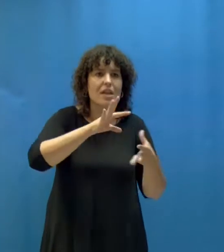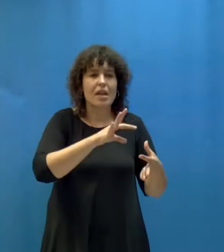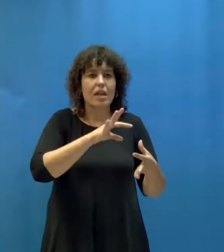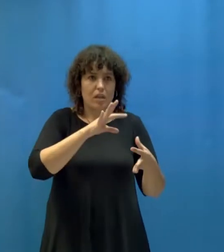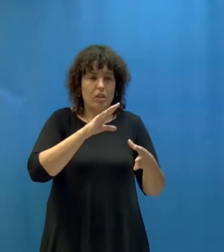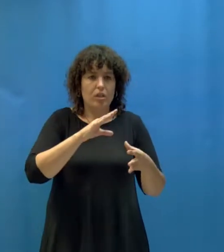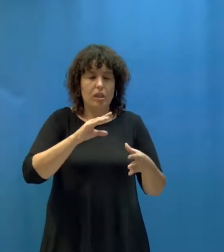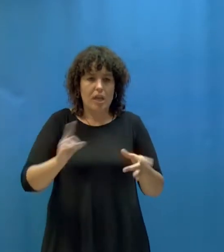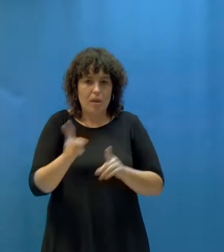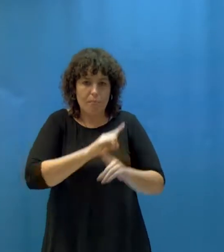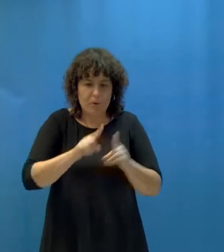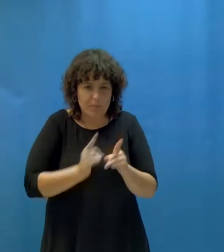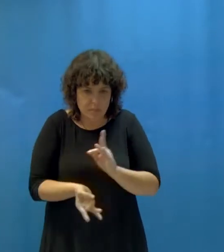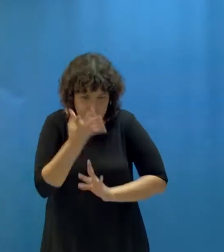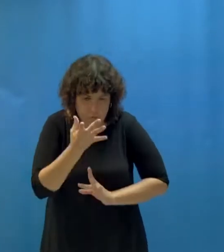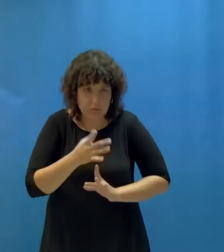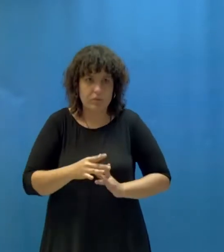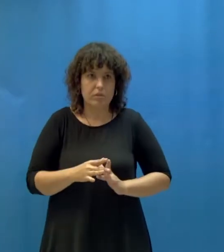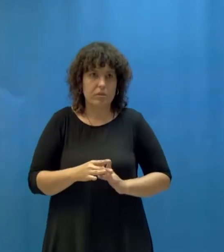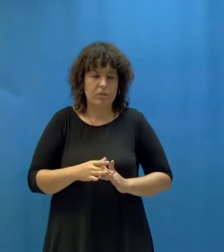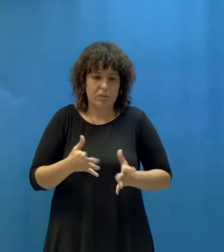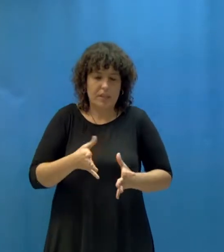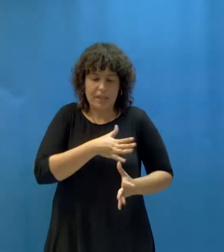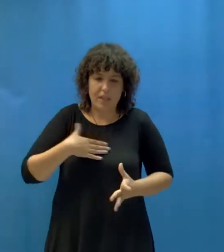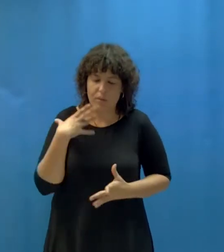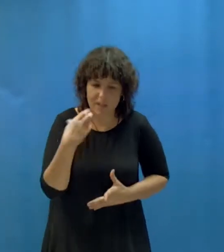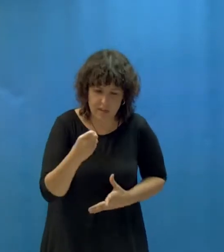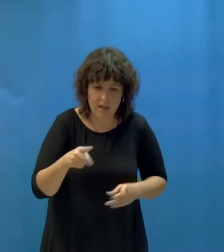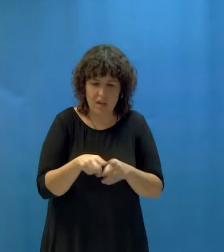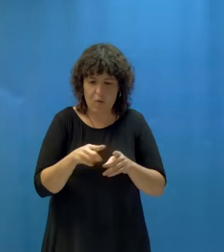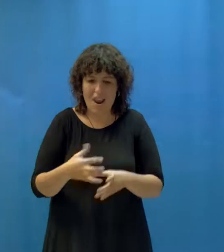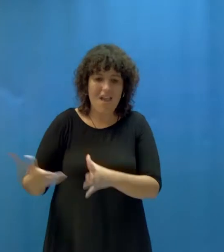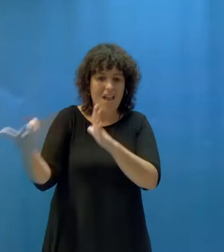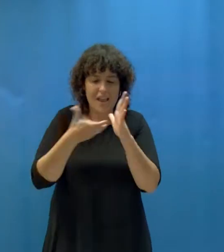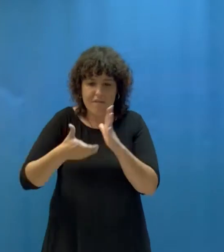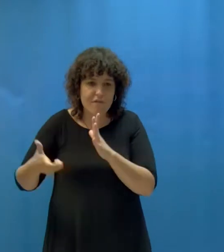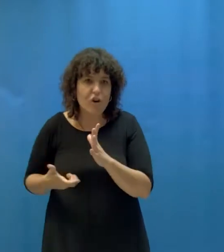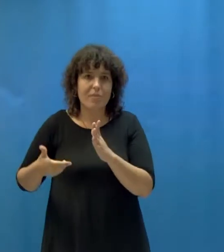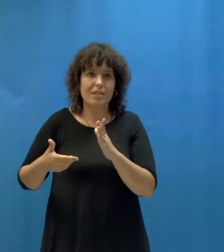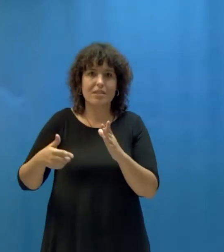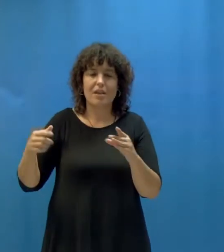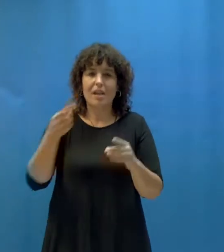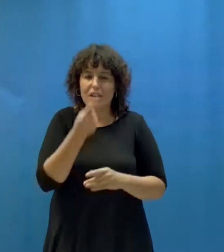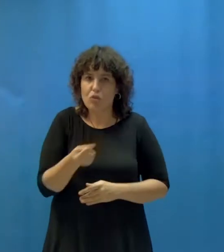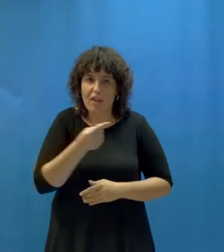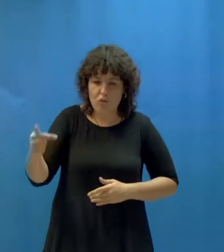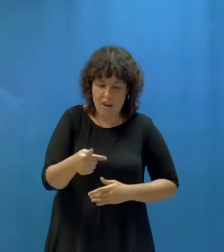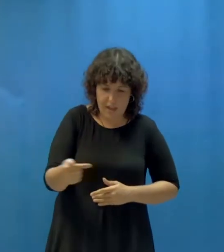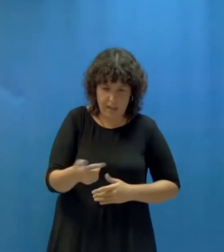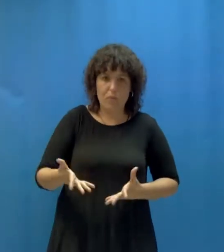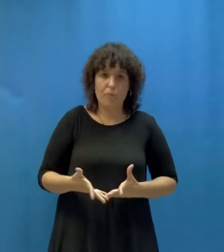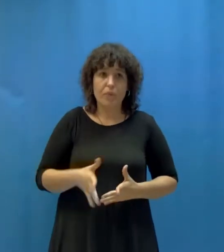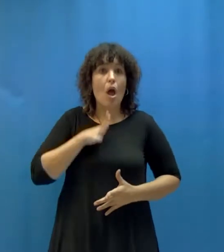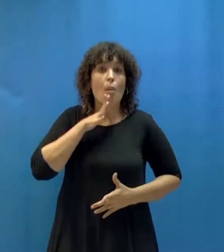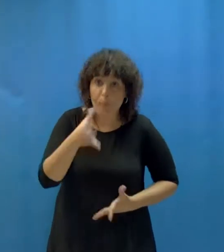reparos, objeciones, para que se me entienda, informes desfavorables de la intervención municipal. ¿Y las razones? Pues bueno, las razones, pues